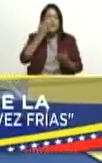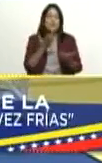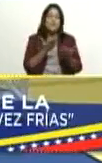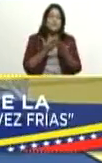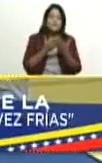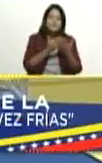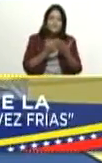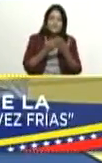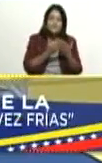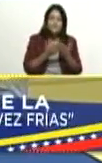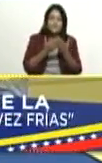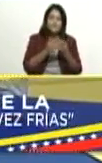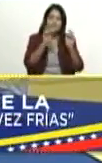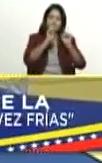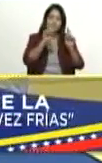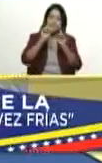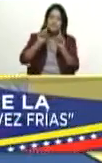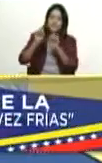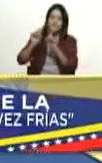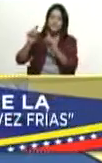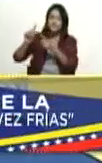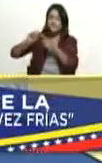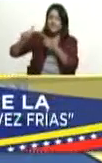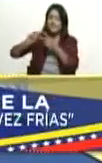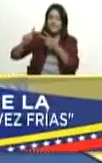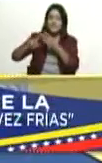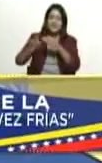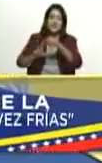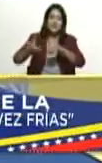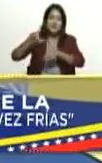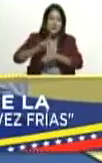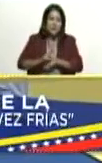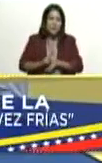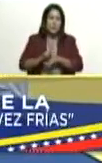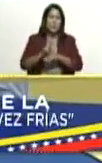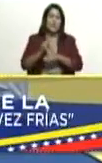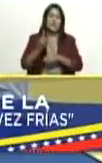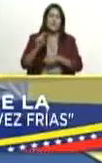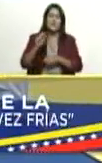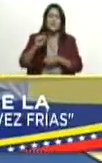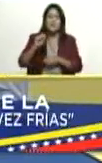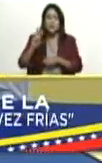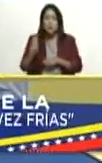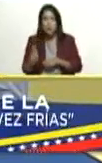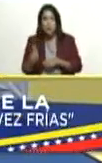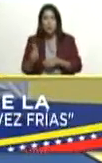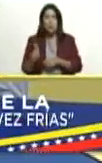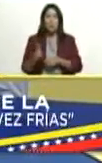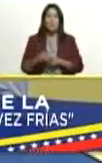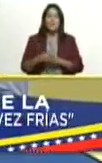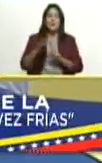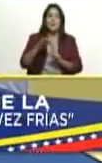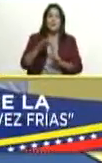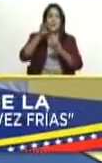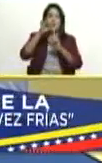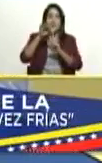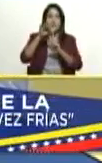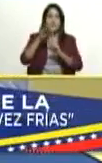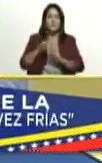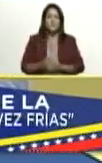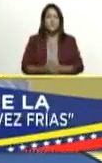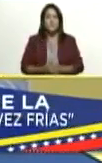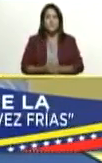de formación de los diferentes niveles de estudios, especialistas, licenciados y